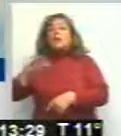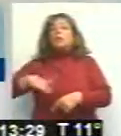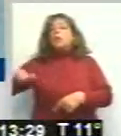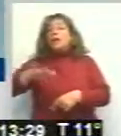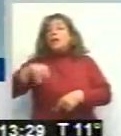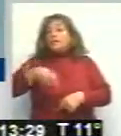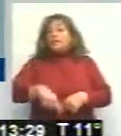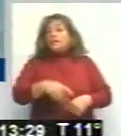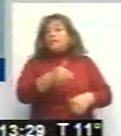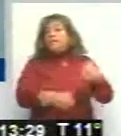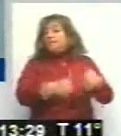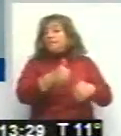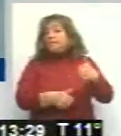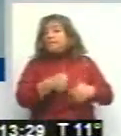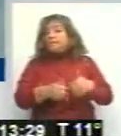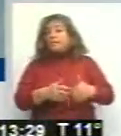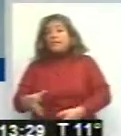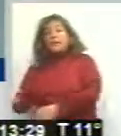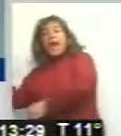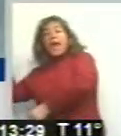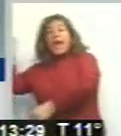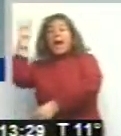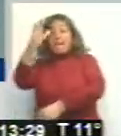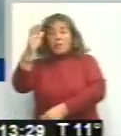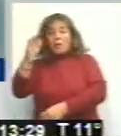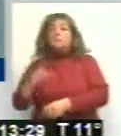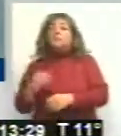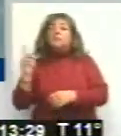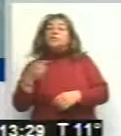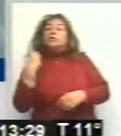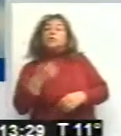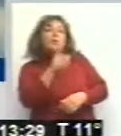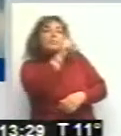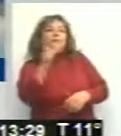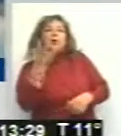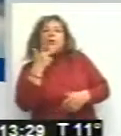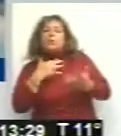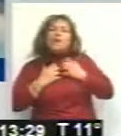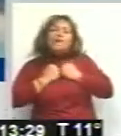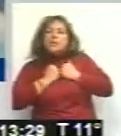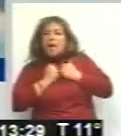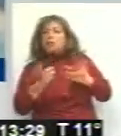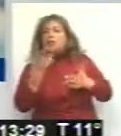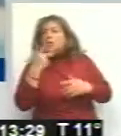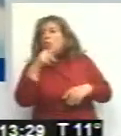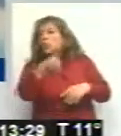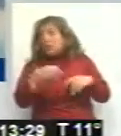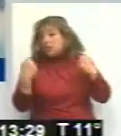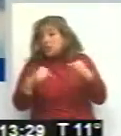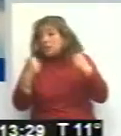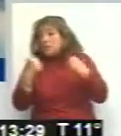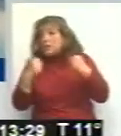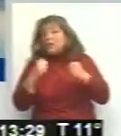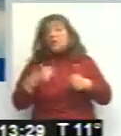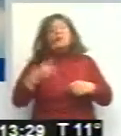Este campeonato de handball para tener en cuenta todos los aficionados, todos los fanáticos de este deporte. Hay